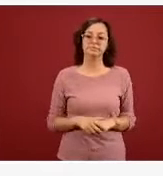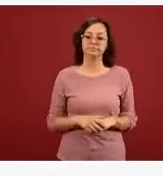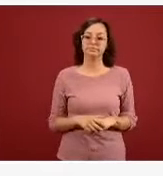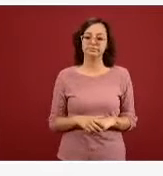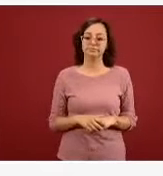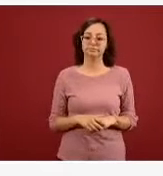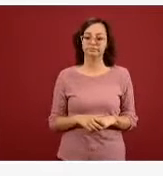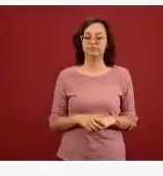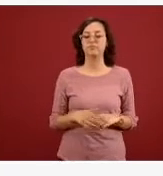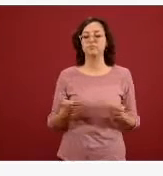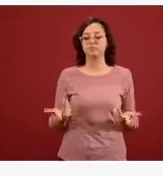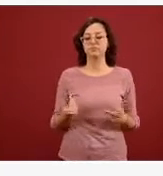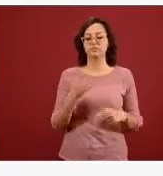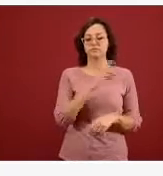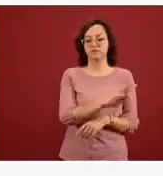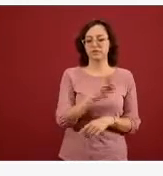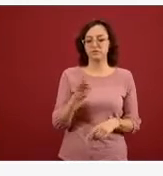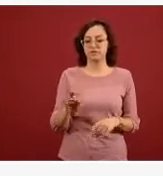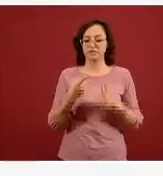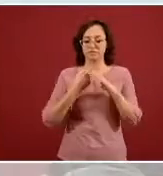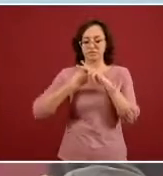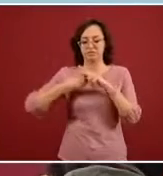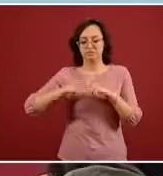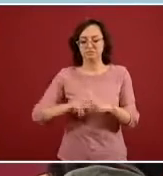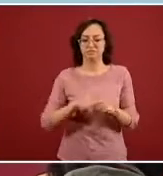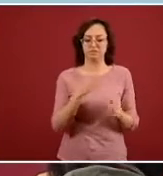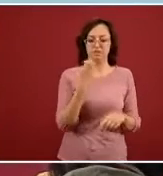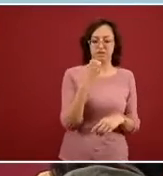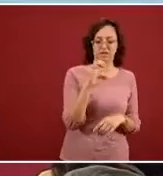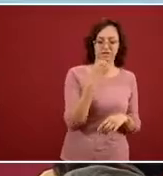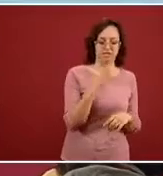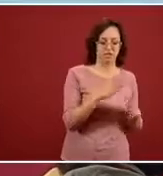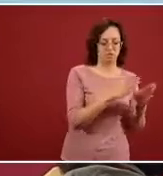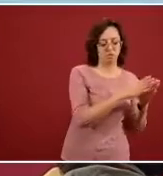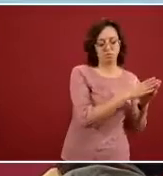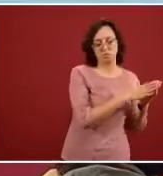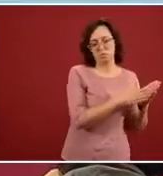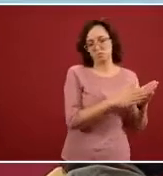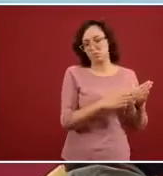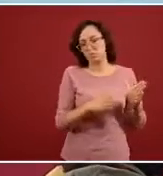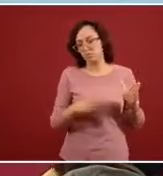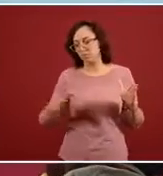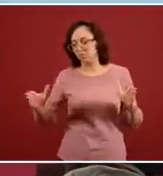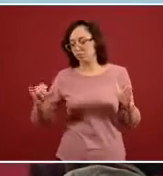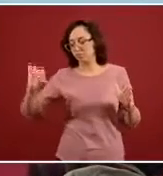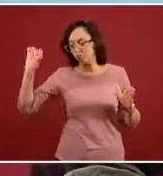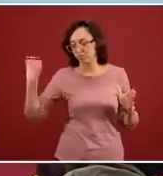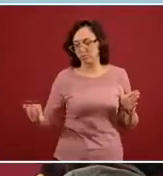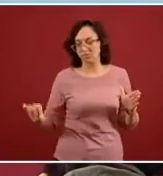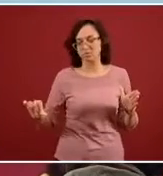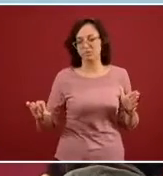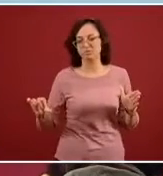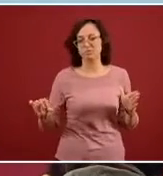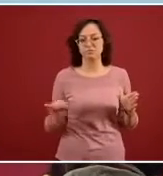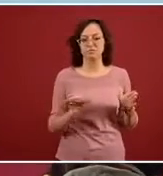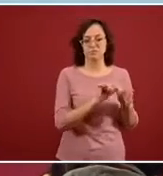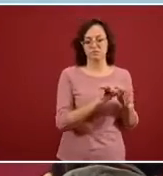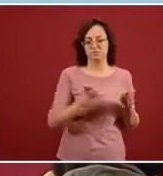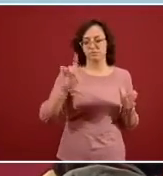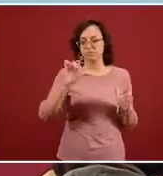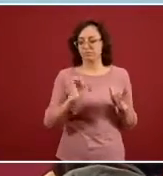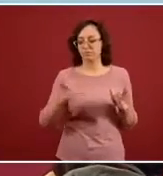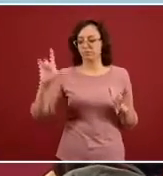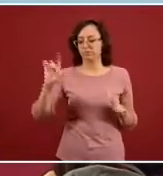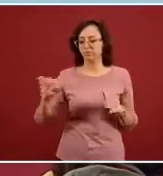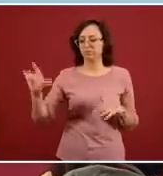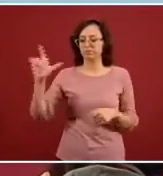fechas. Empiezan aquí desde enero y aquí es el día de hoy. Y los colores corresponden